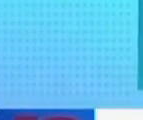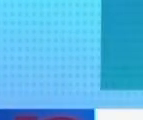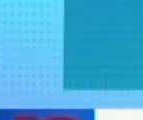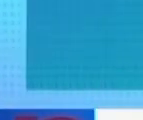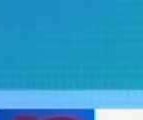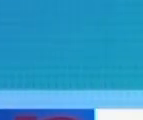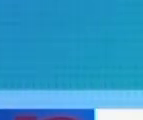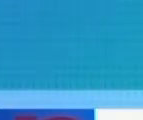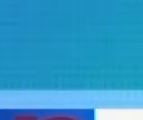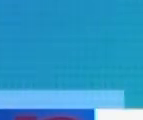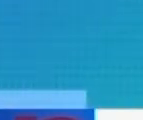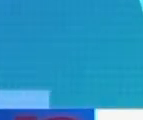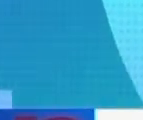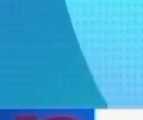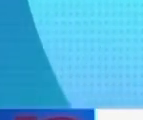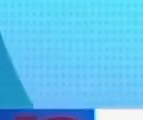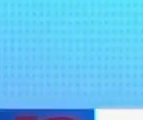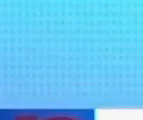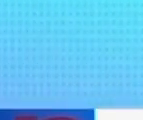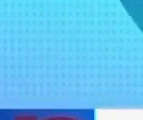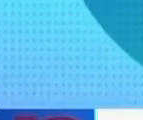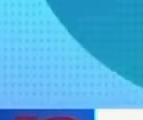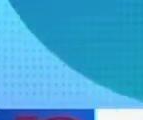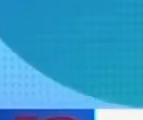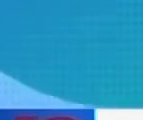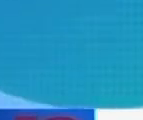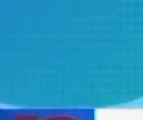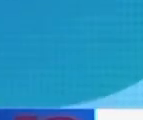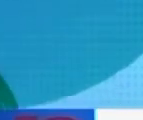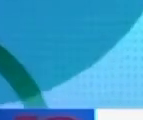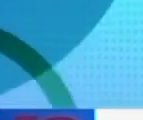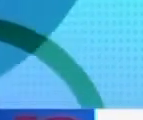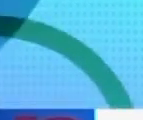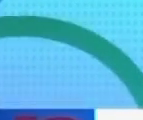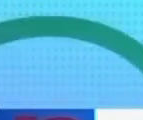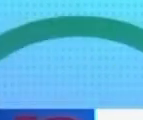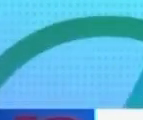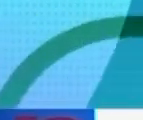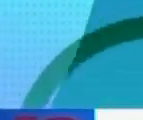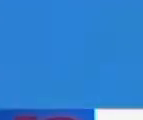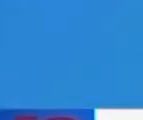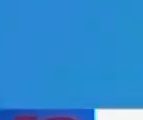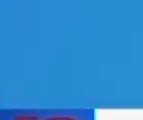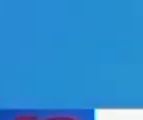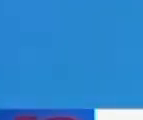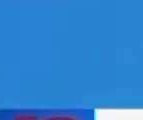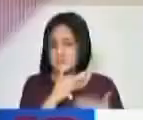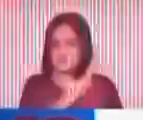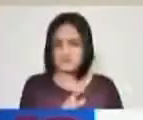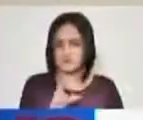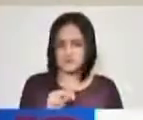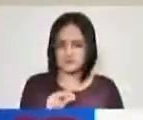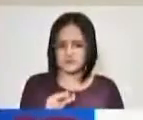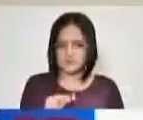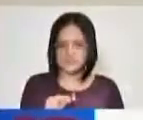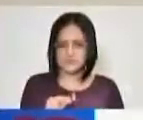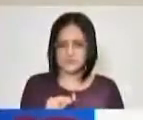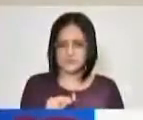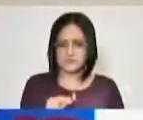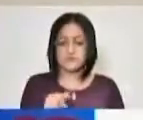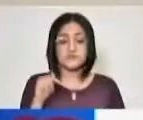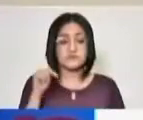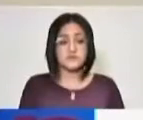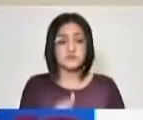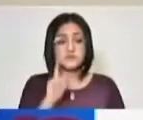constante lucha que sostienen para lograr la igualdad de género les decimos a las